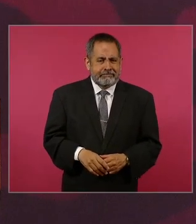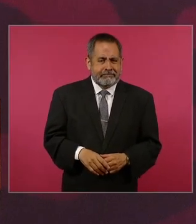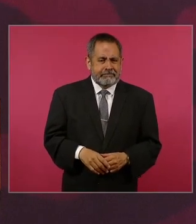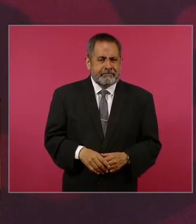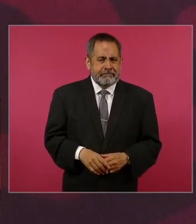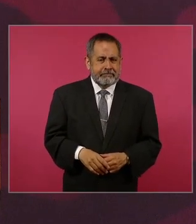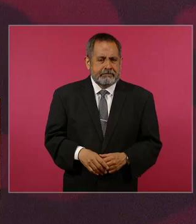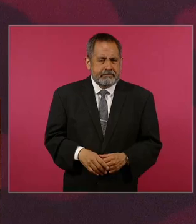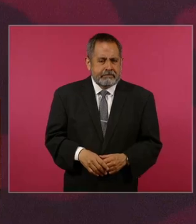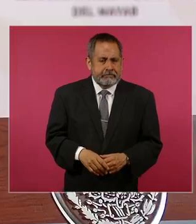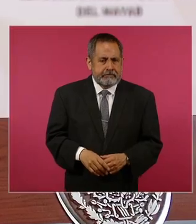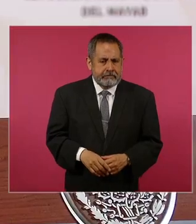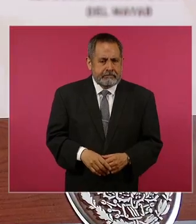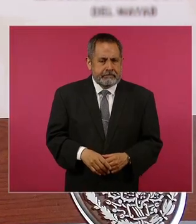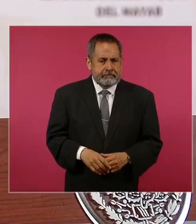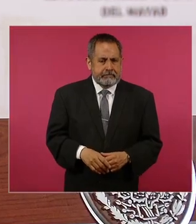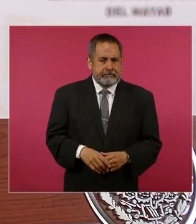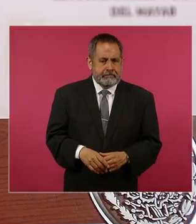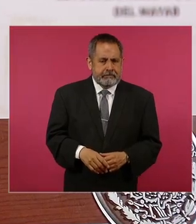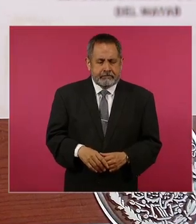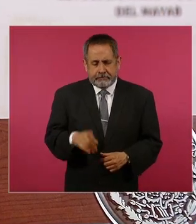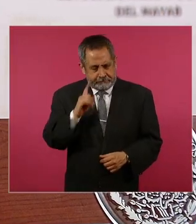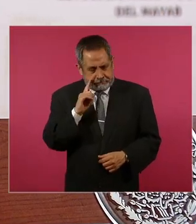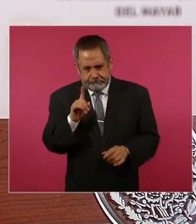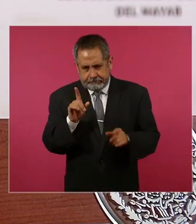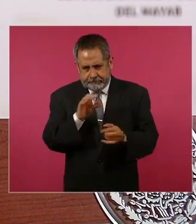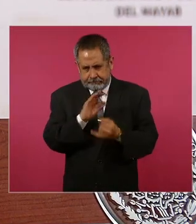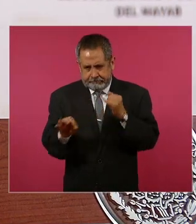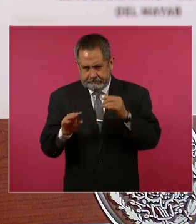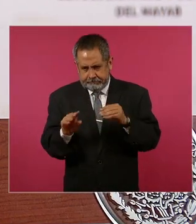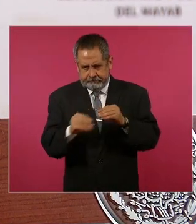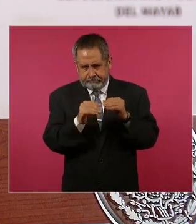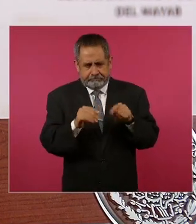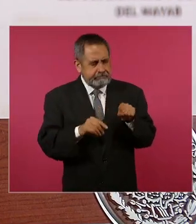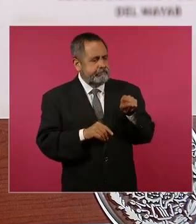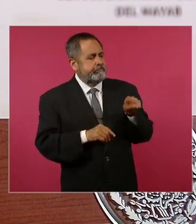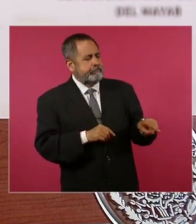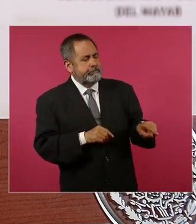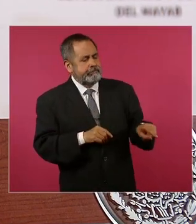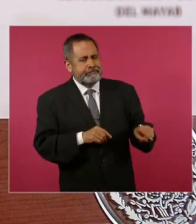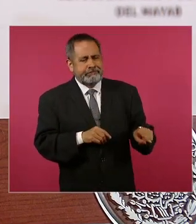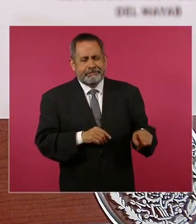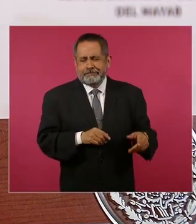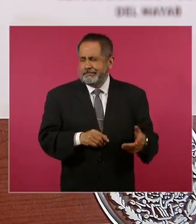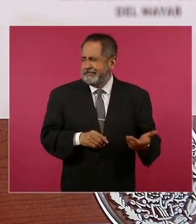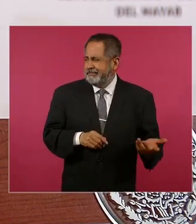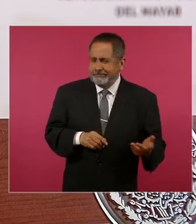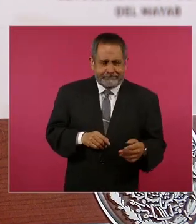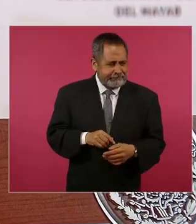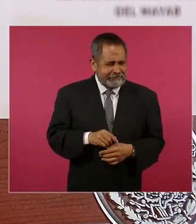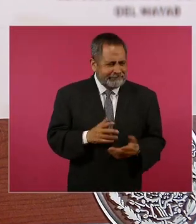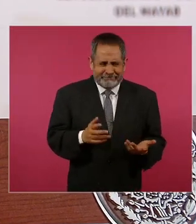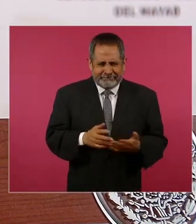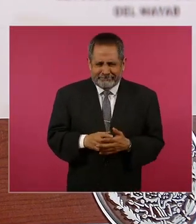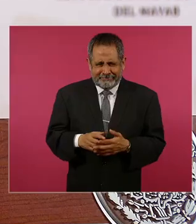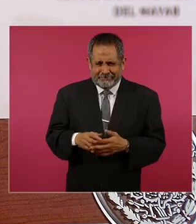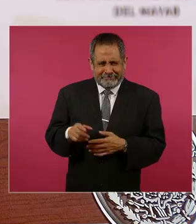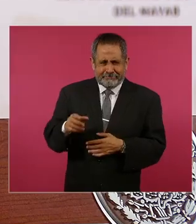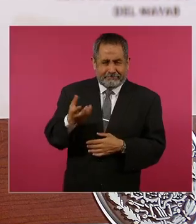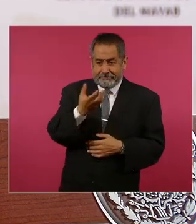y ya como corolario, decir, ¿cómo se va a parecer a mí?